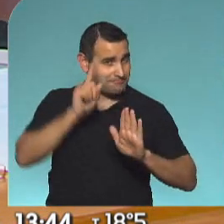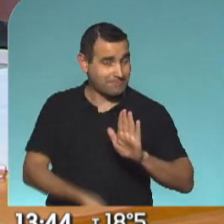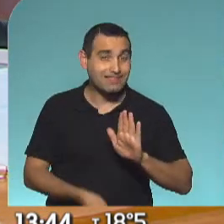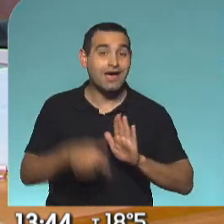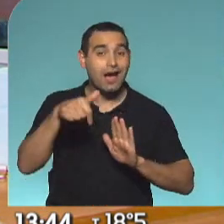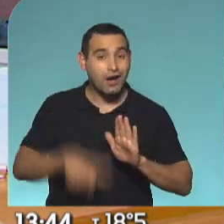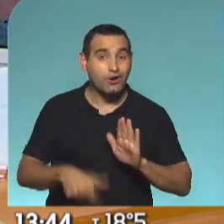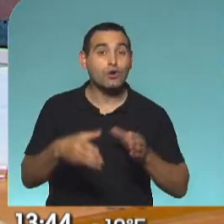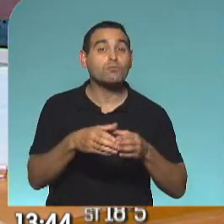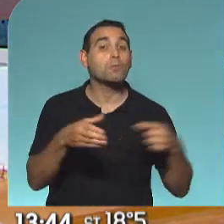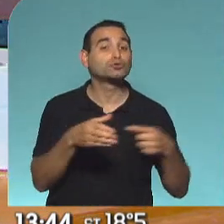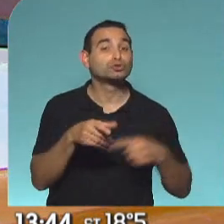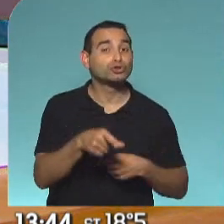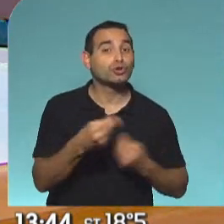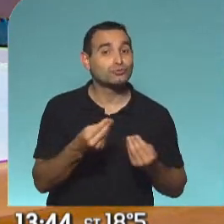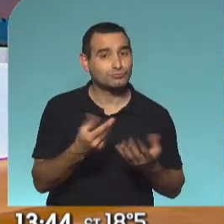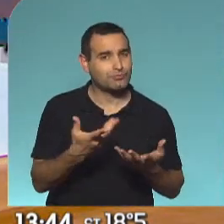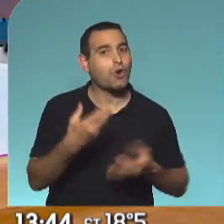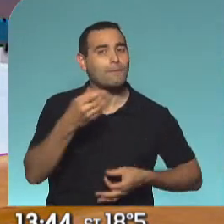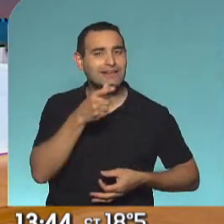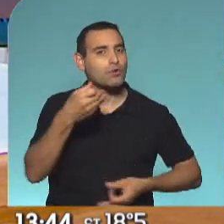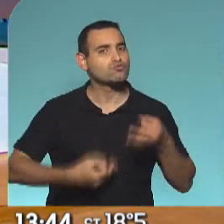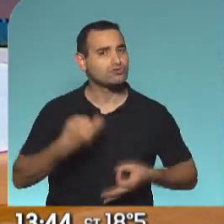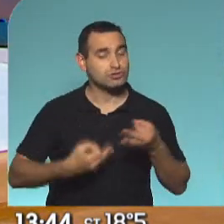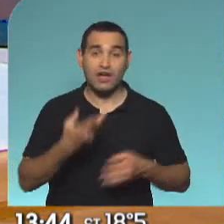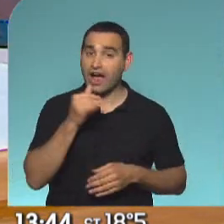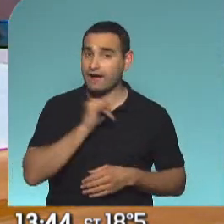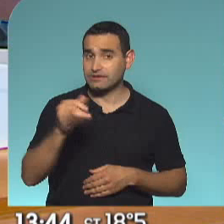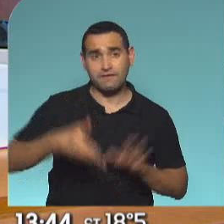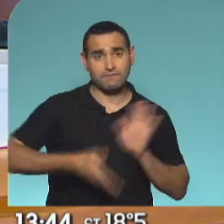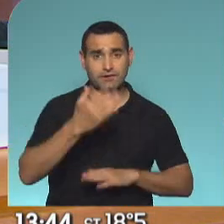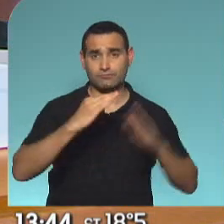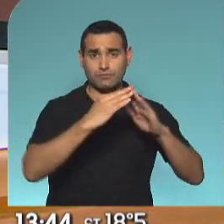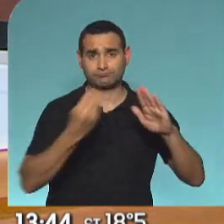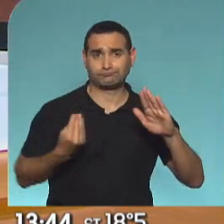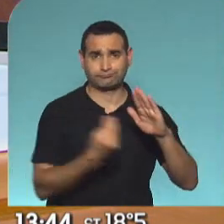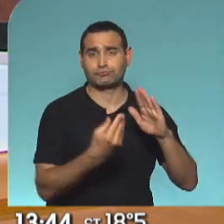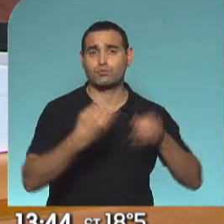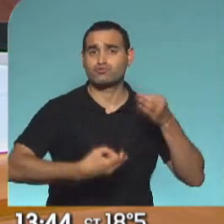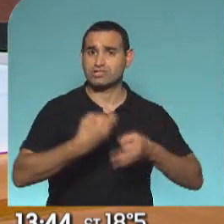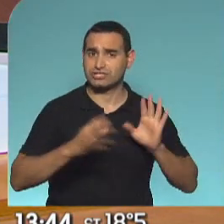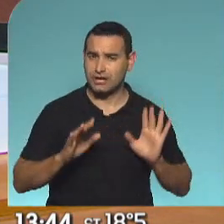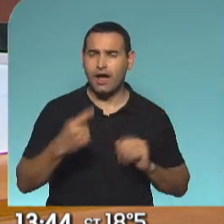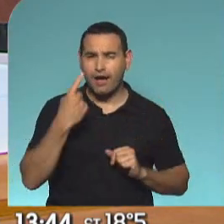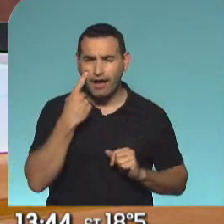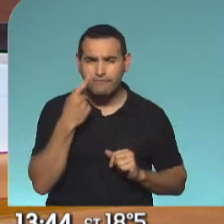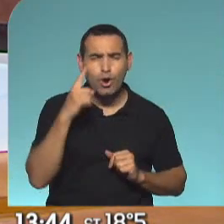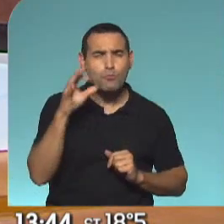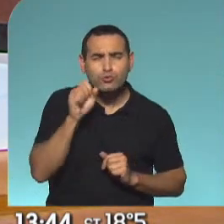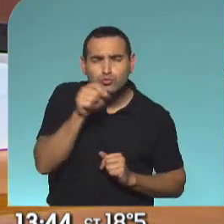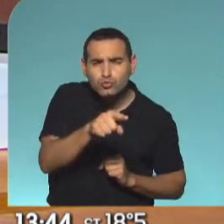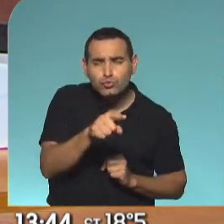camino que tiene la oposición viene por el lado judicial. Ya advirtieron que van a ir a la Corte Suprema de Justicia. Por eso es interesante conocer la opinión